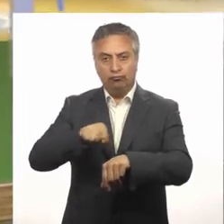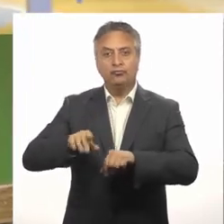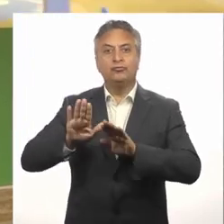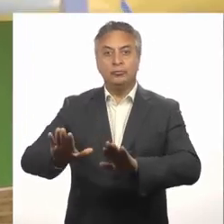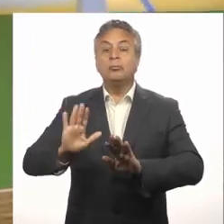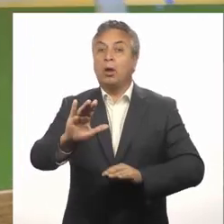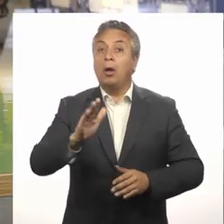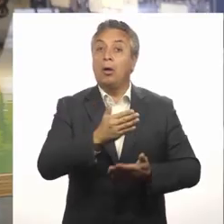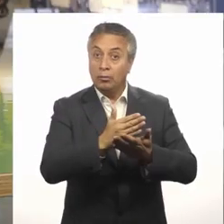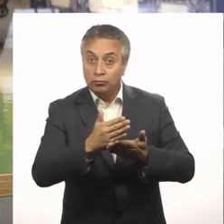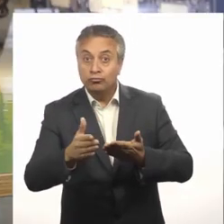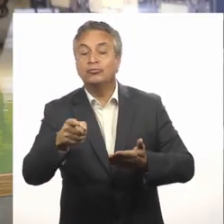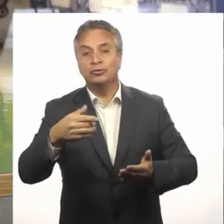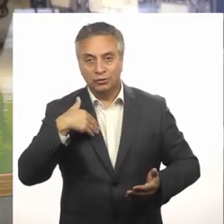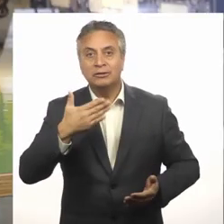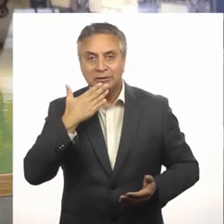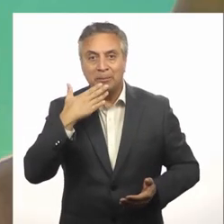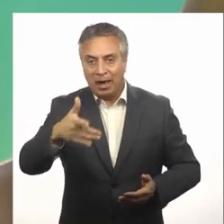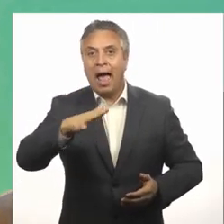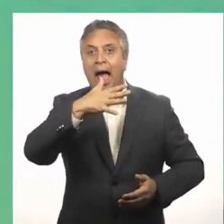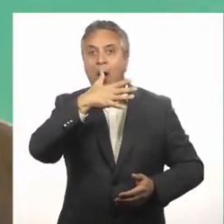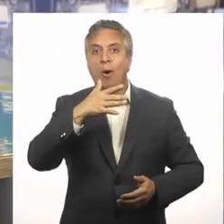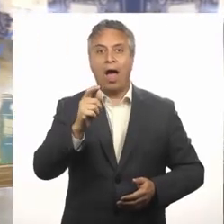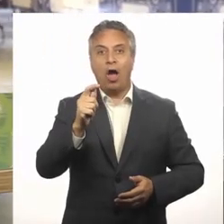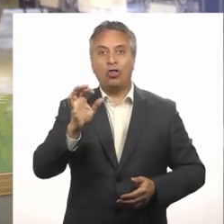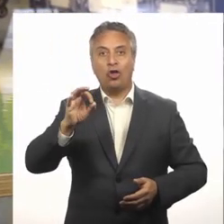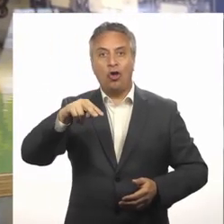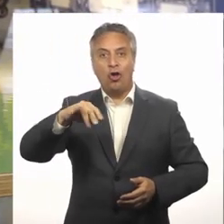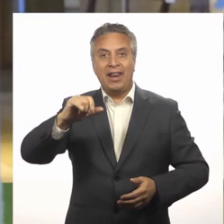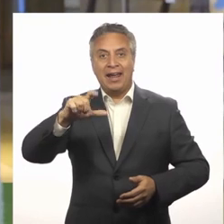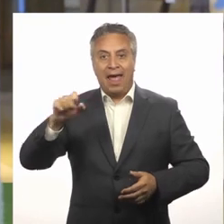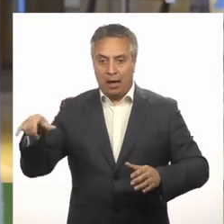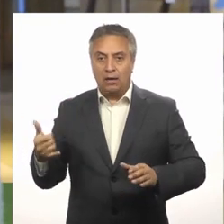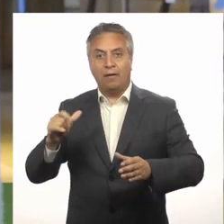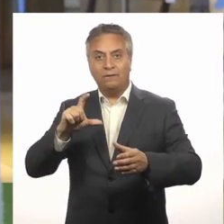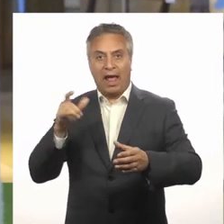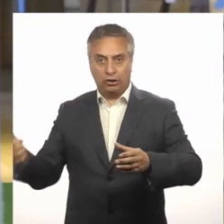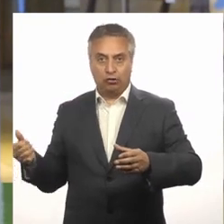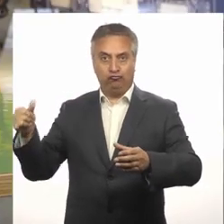mientras vamos a usar el agua tónica. La vamos a vaciar en un vaso.